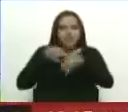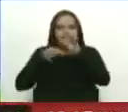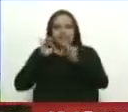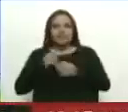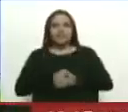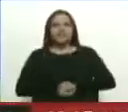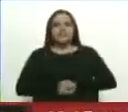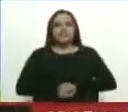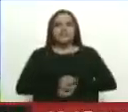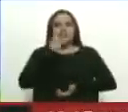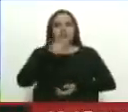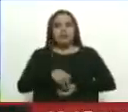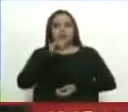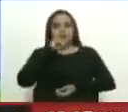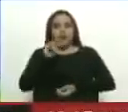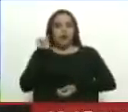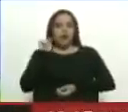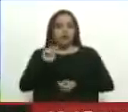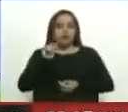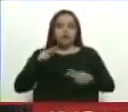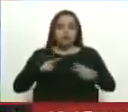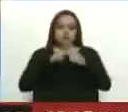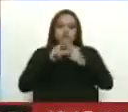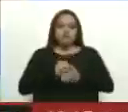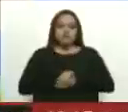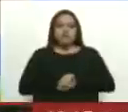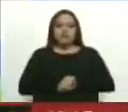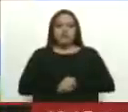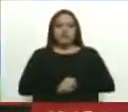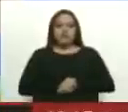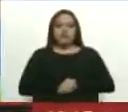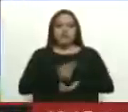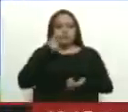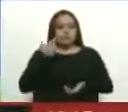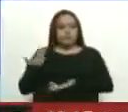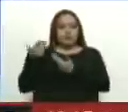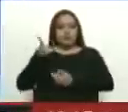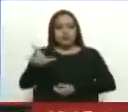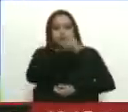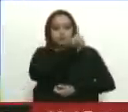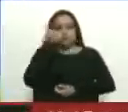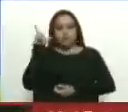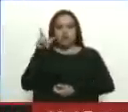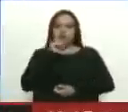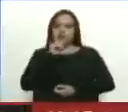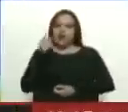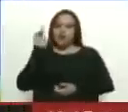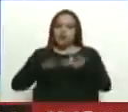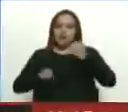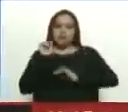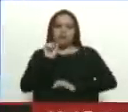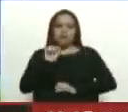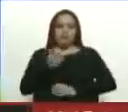Y de inmediato tenemos información de último minuto. Nos vamos a ir a la sede del Partido Socialista Unido de Venezuela. Melanie Castillo nos tiene información de último minuto. Melanie.